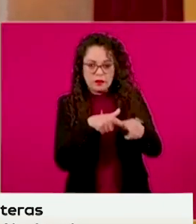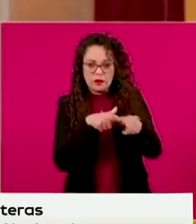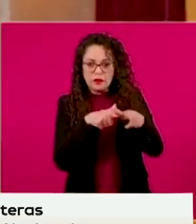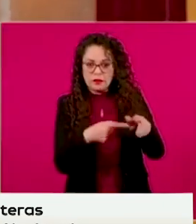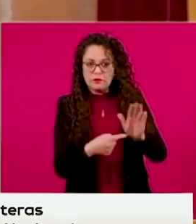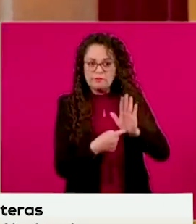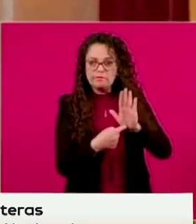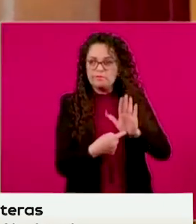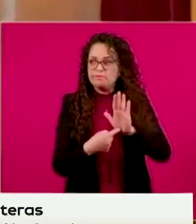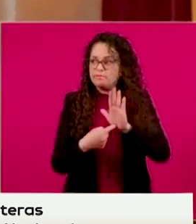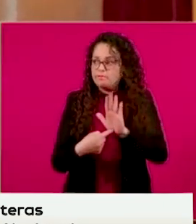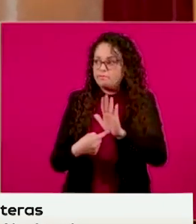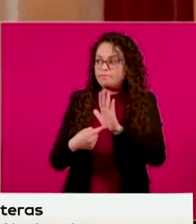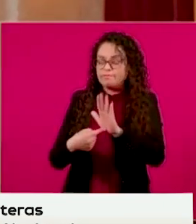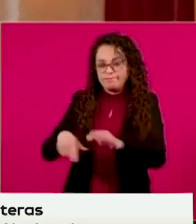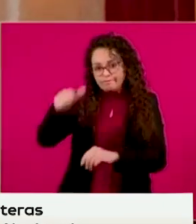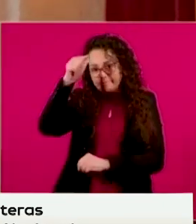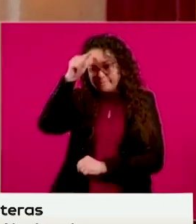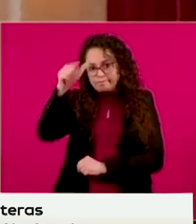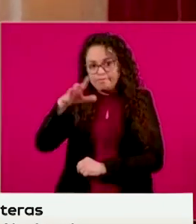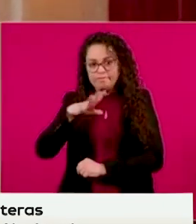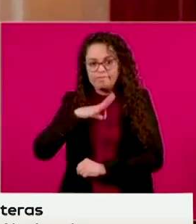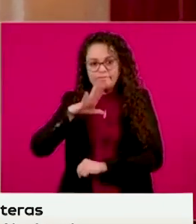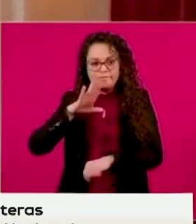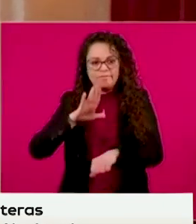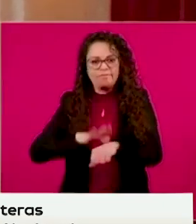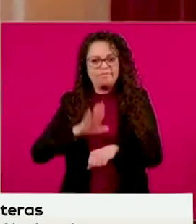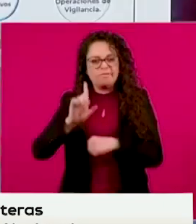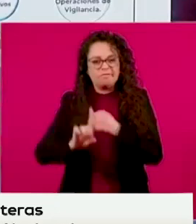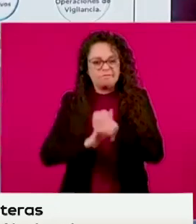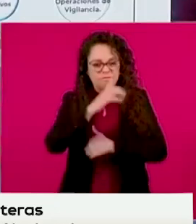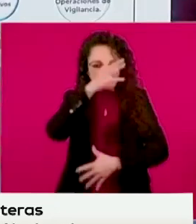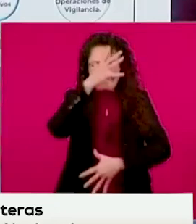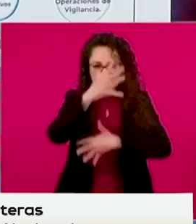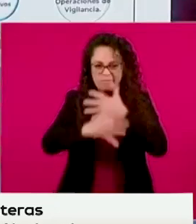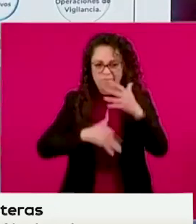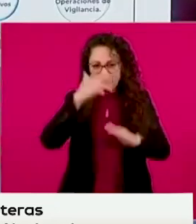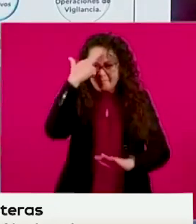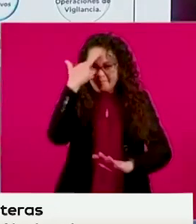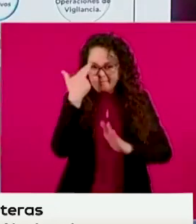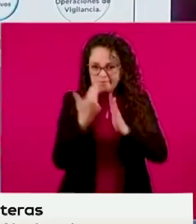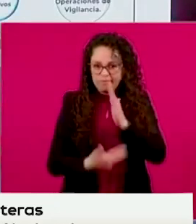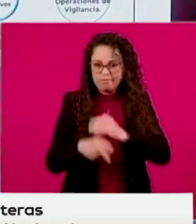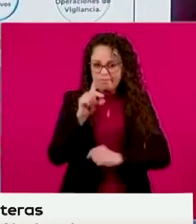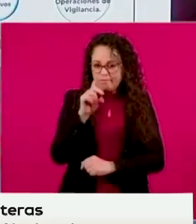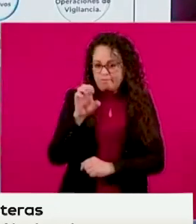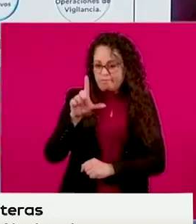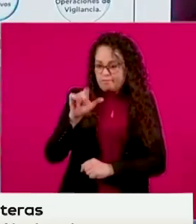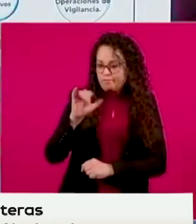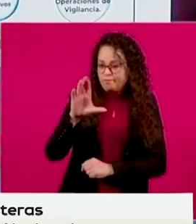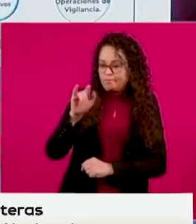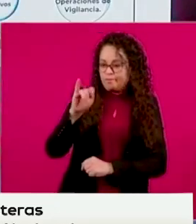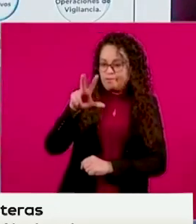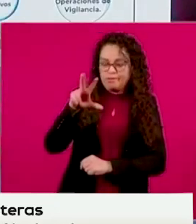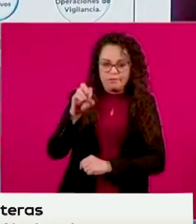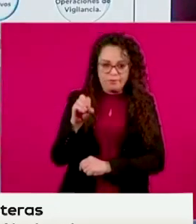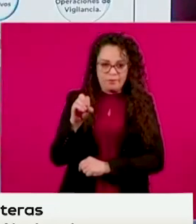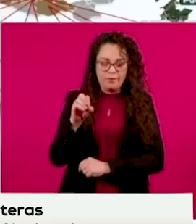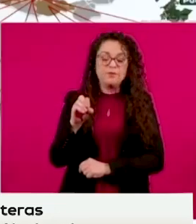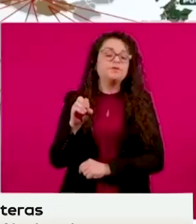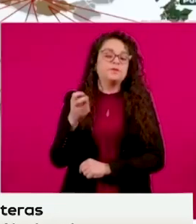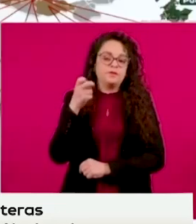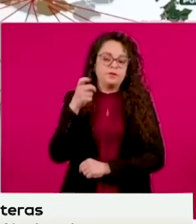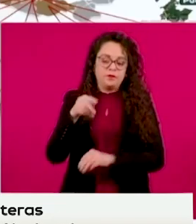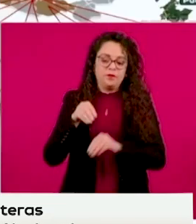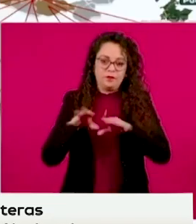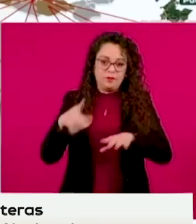tenido información de mayor presencia delictiva para evitar que haya esos robos, han actuado ahí o